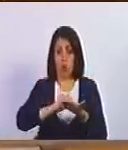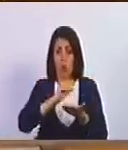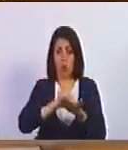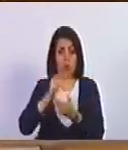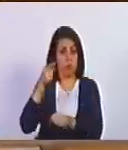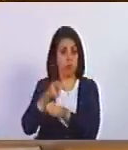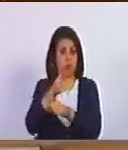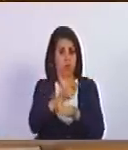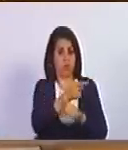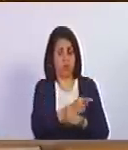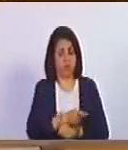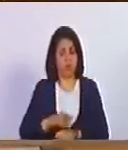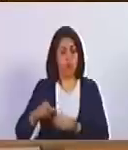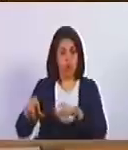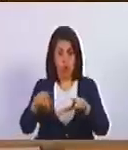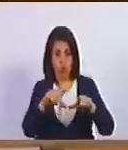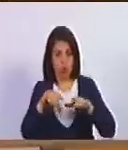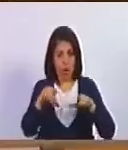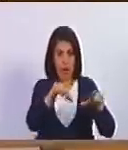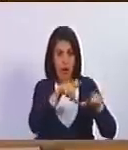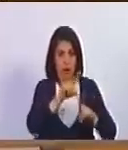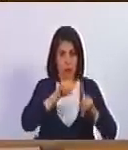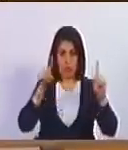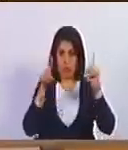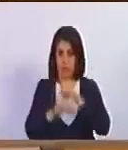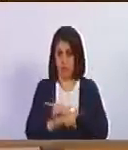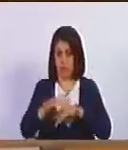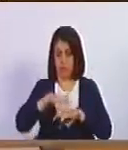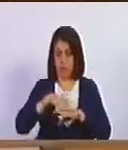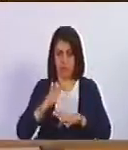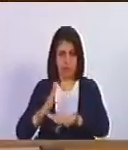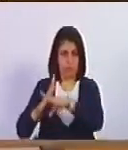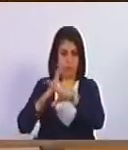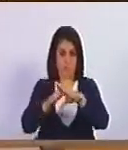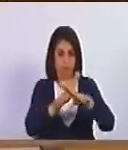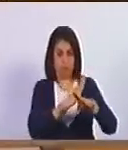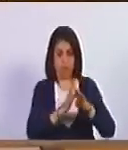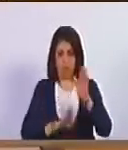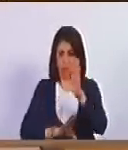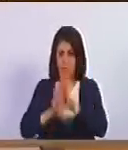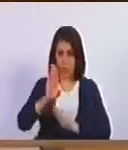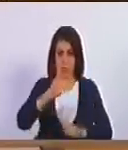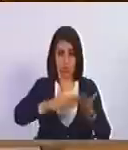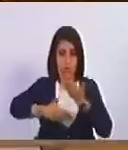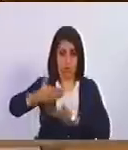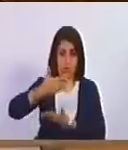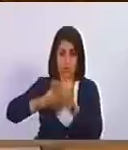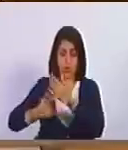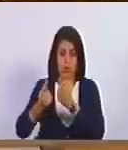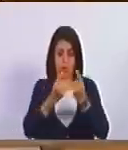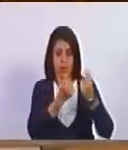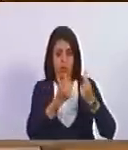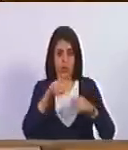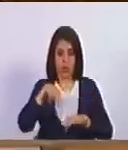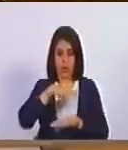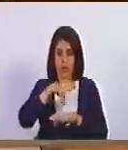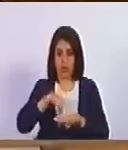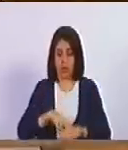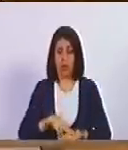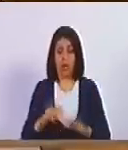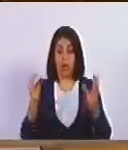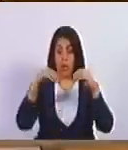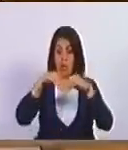imposición interjurisdiccional o convertirse en obstáculo para el desarrollo armónico de la economía nacional,